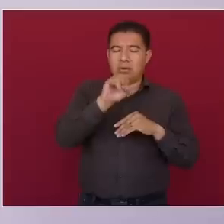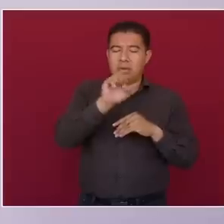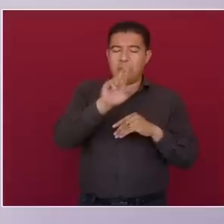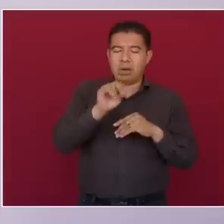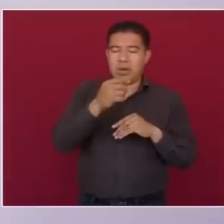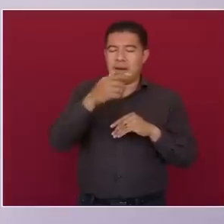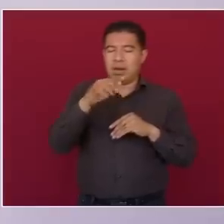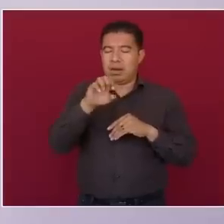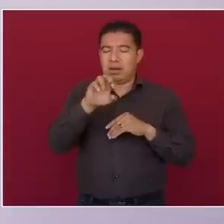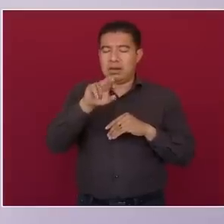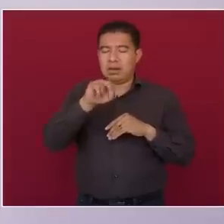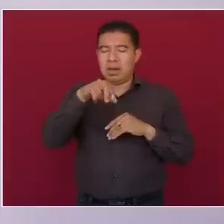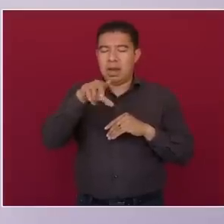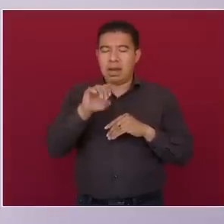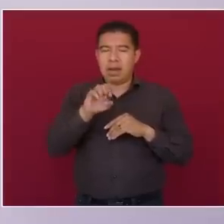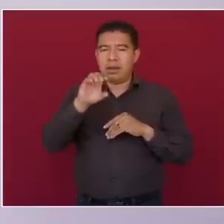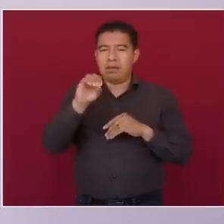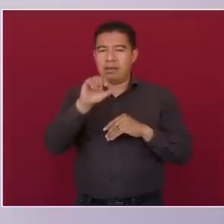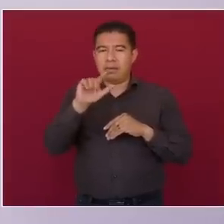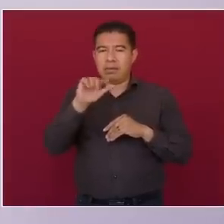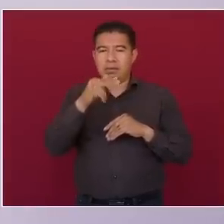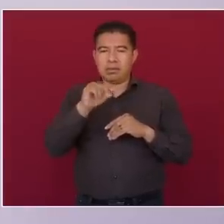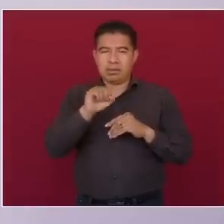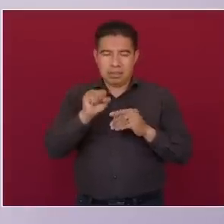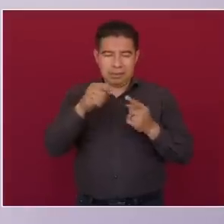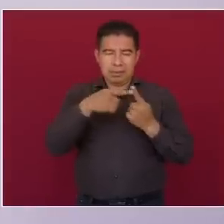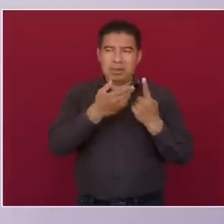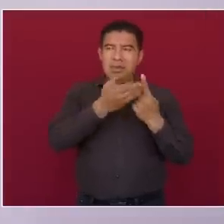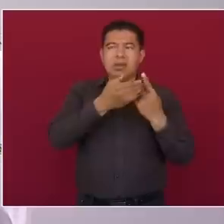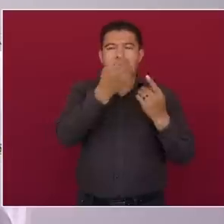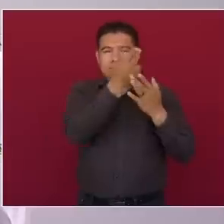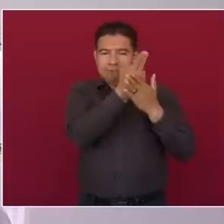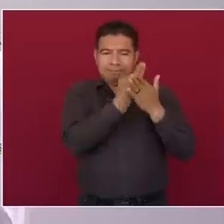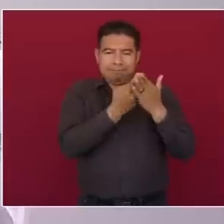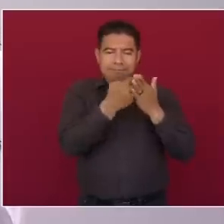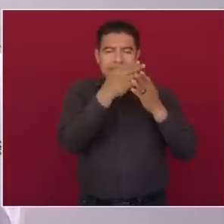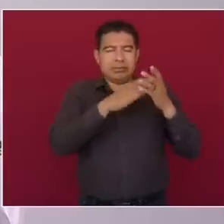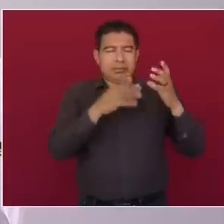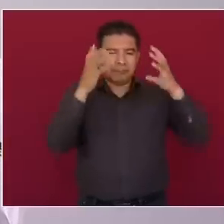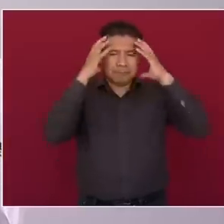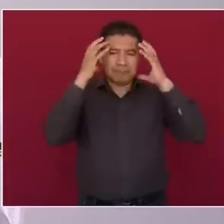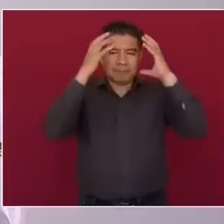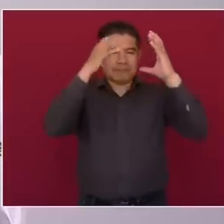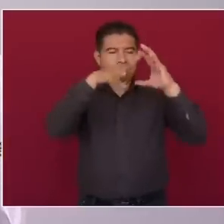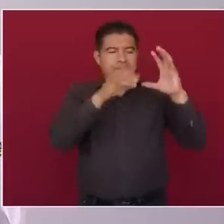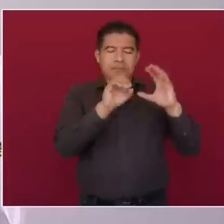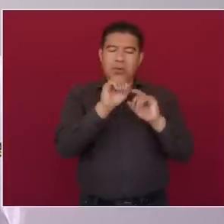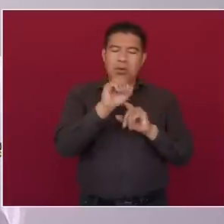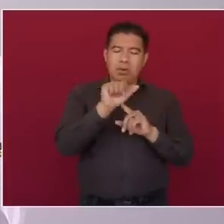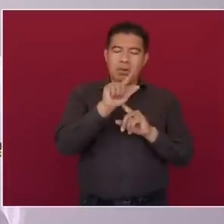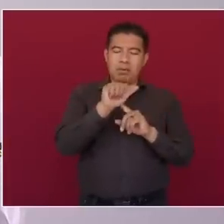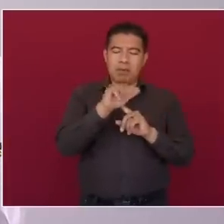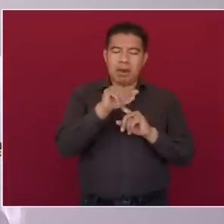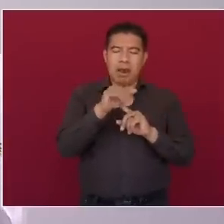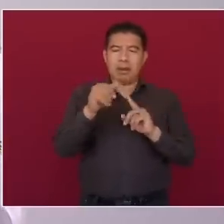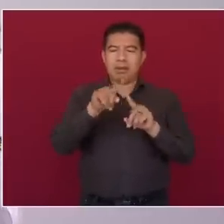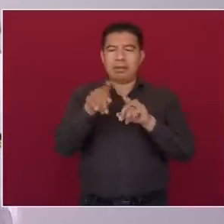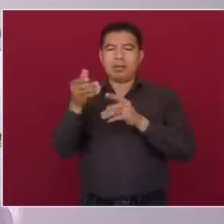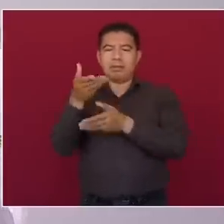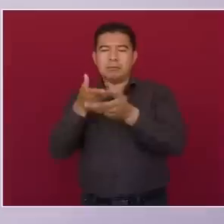pudo plasmar entre imagen selvática el entorno con la cabeza olmeca y la convivencia con el desarrollo